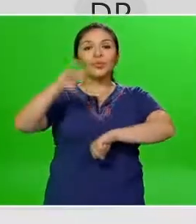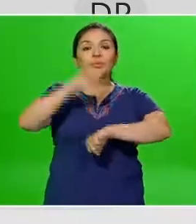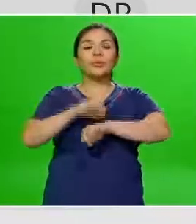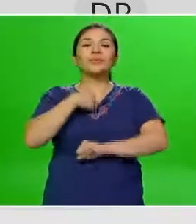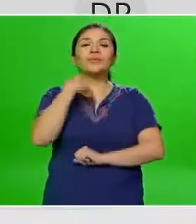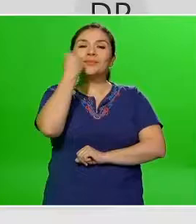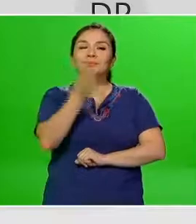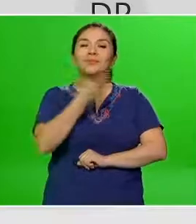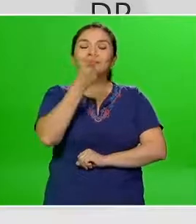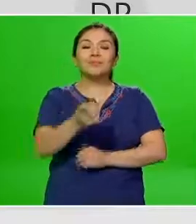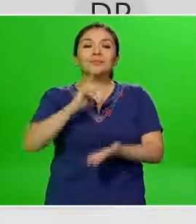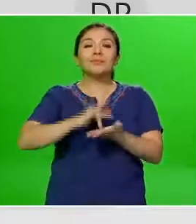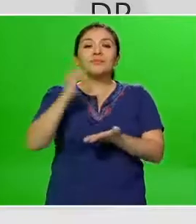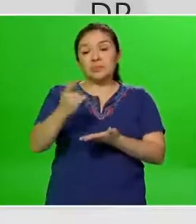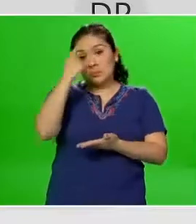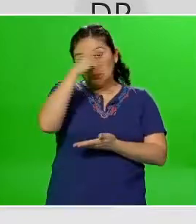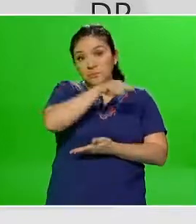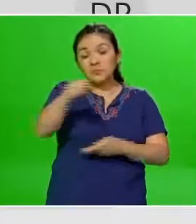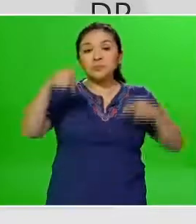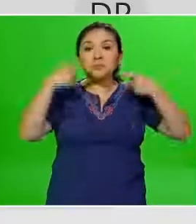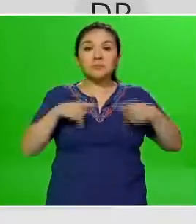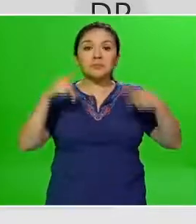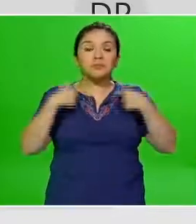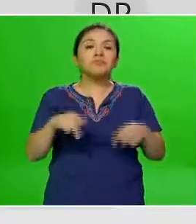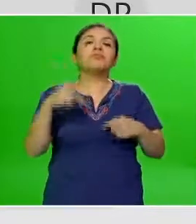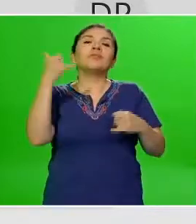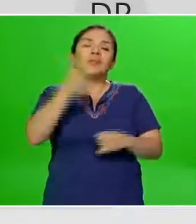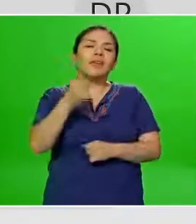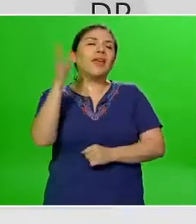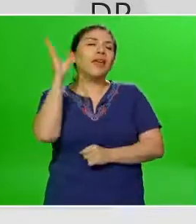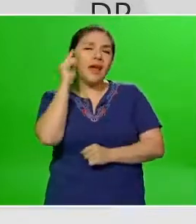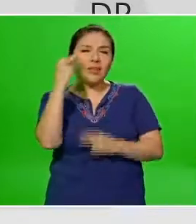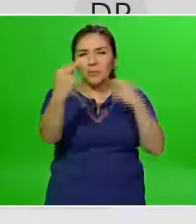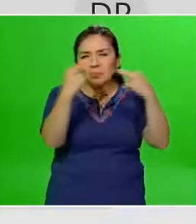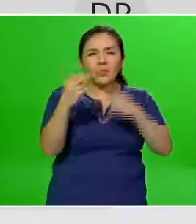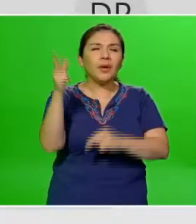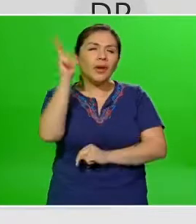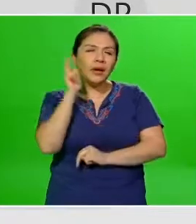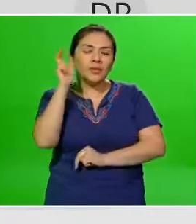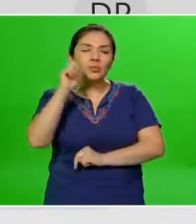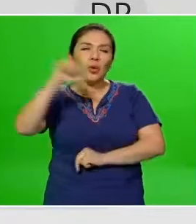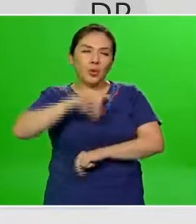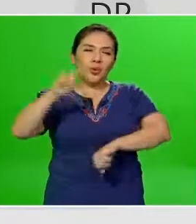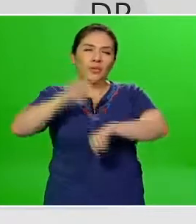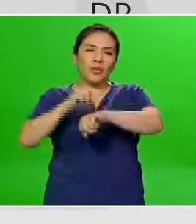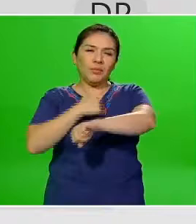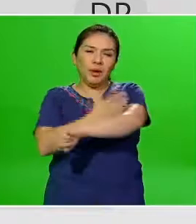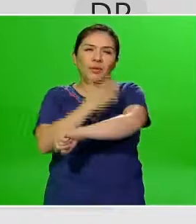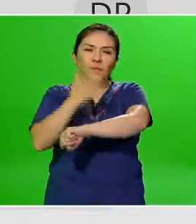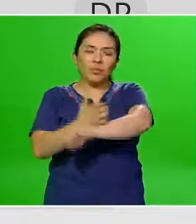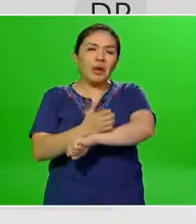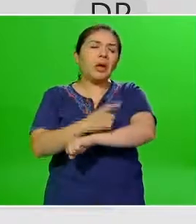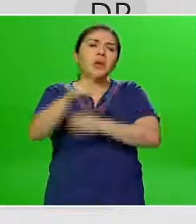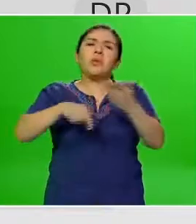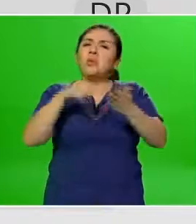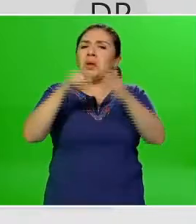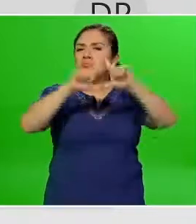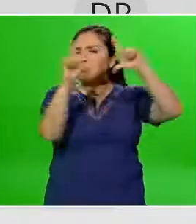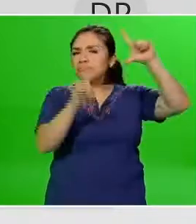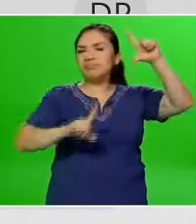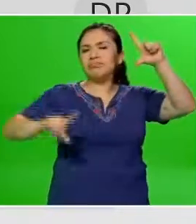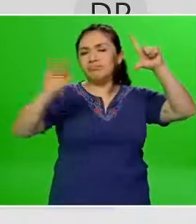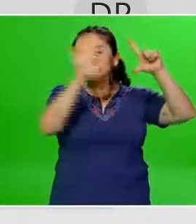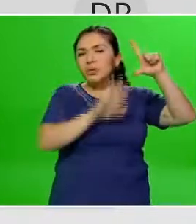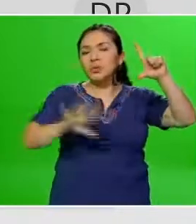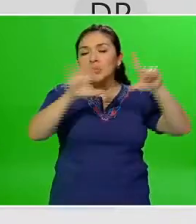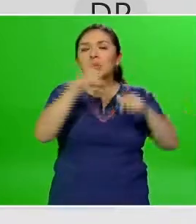queremos agradecer a los televidentes y a los radioescuchas que nos acompañan desde todo nuestro territorio nacional